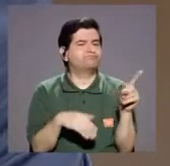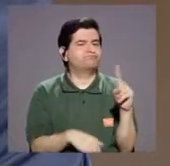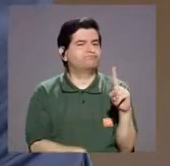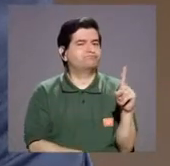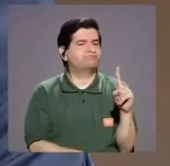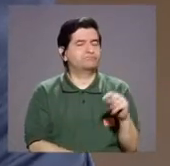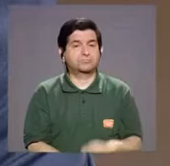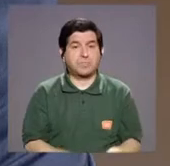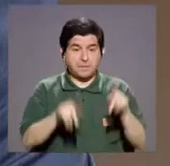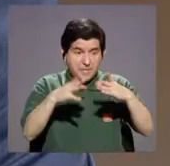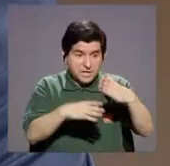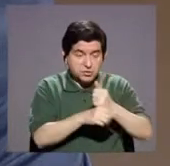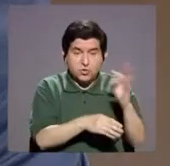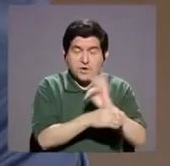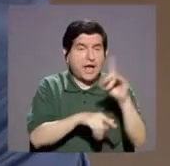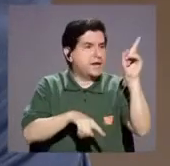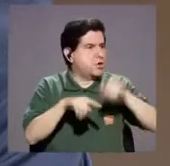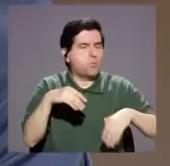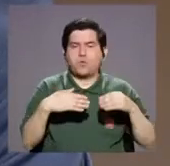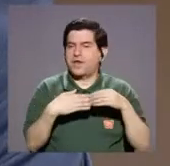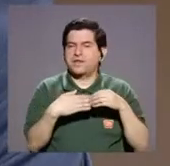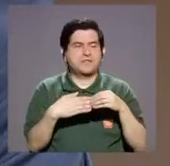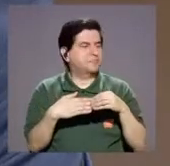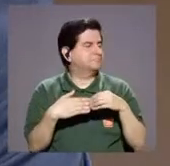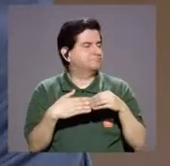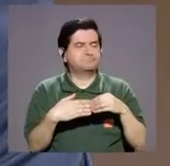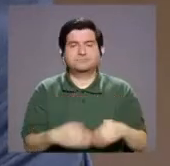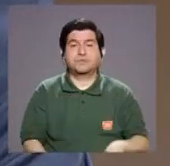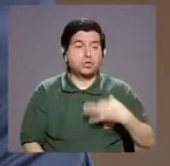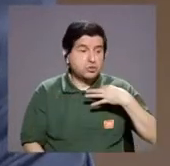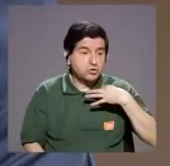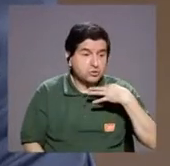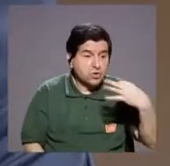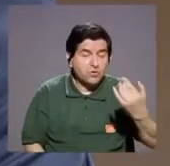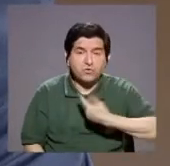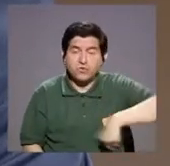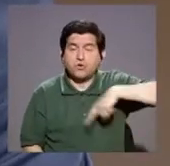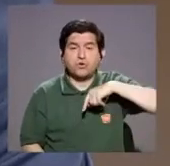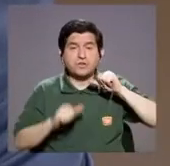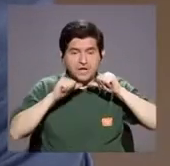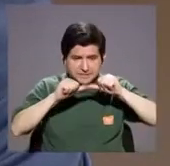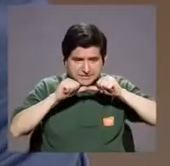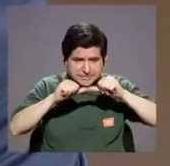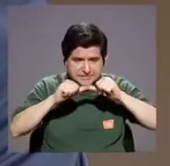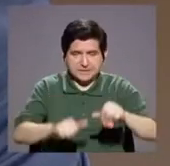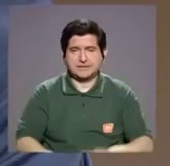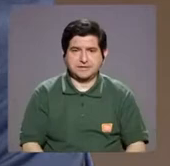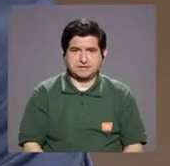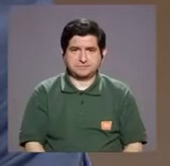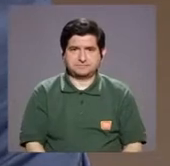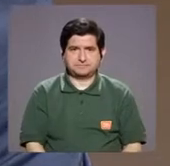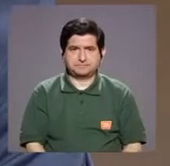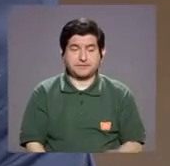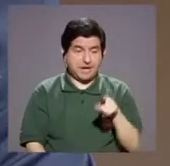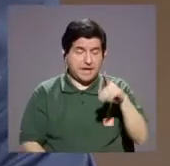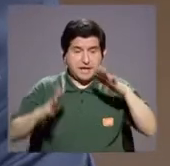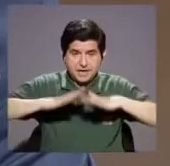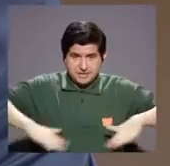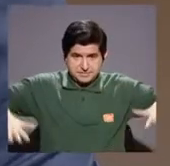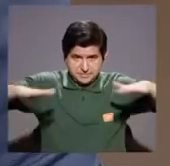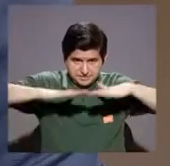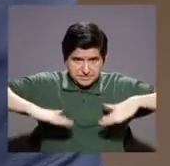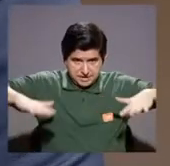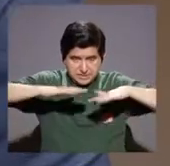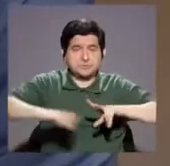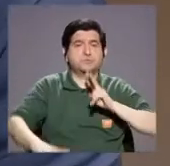y quien hace televisión no puede aflojar así que todos los días vamos a dar todo por este espacio que